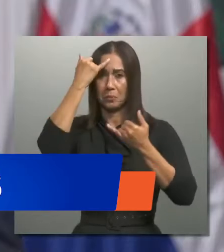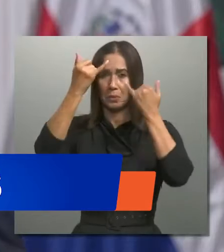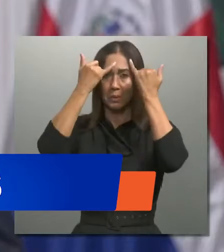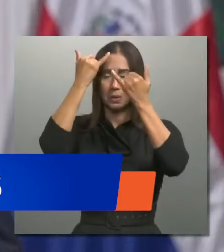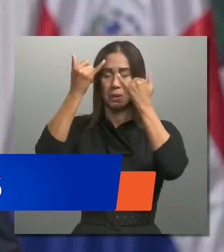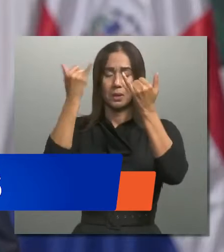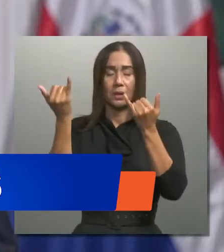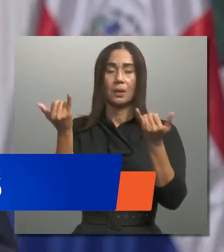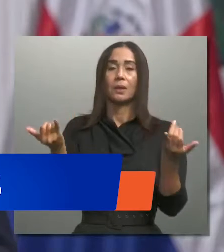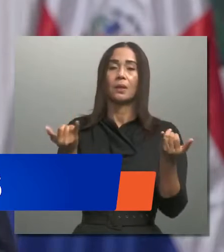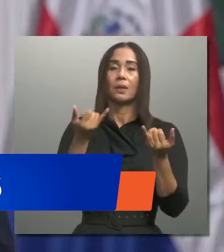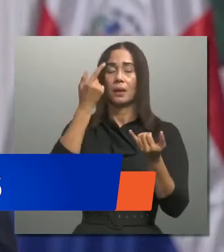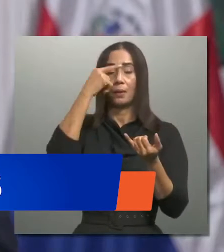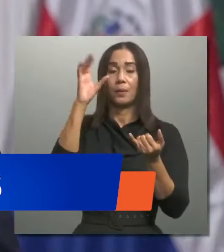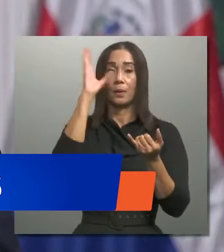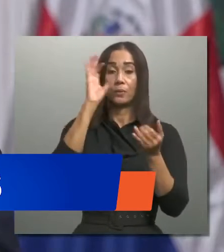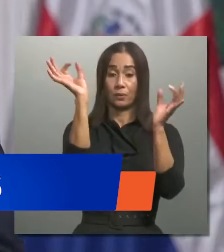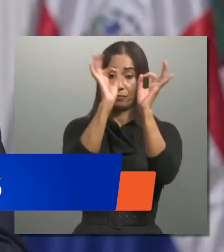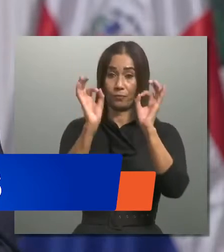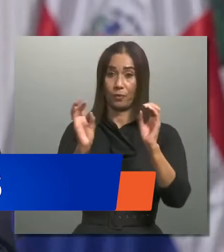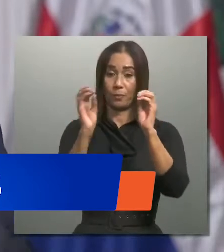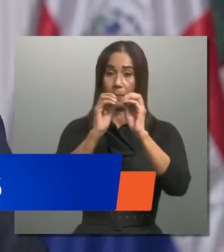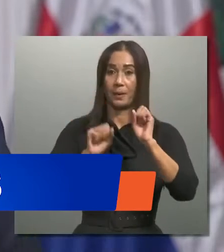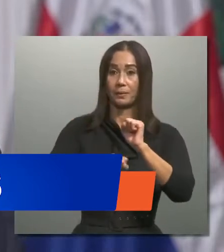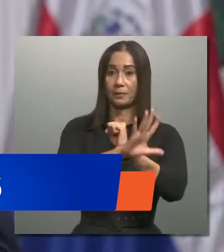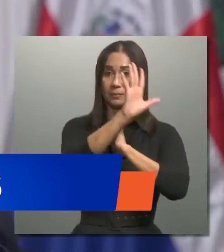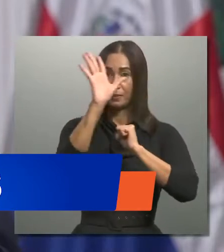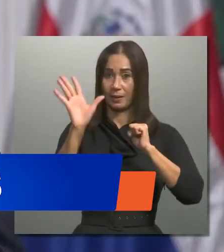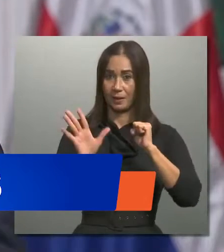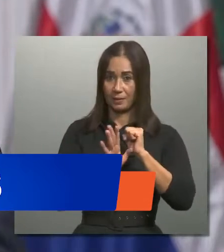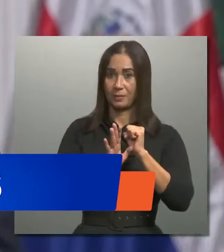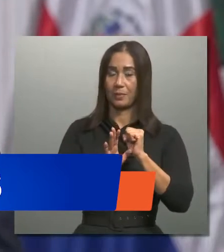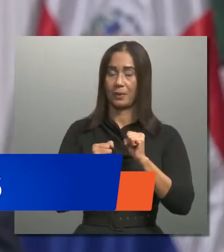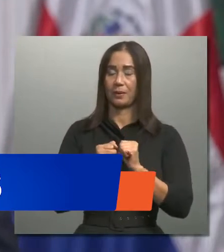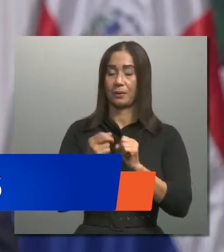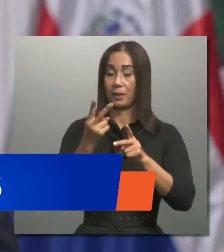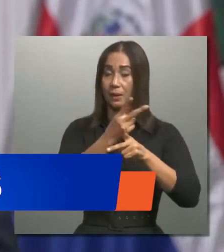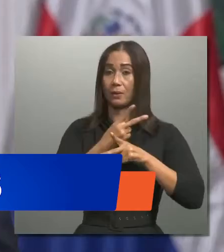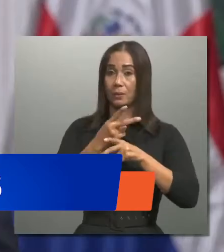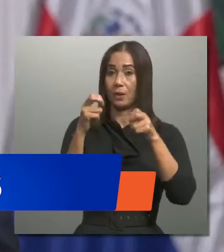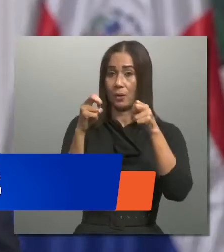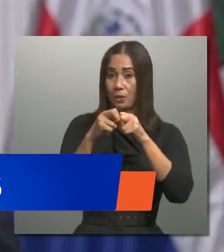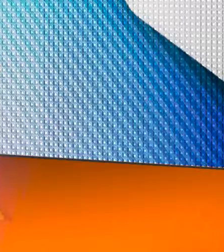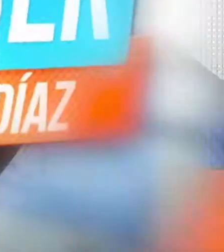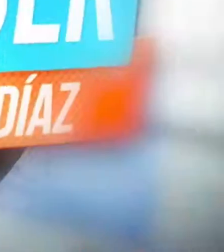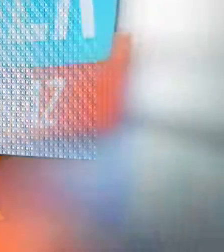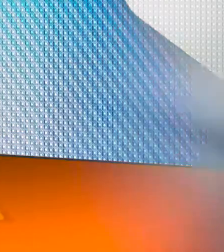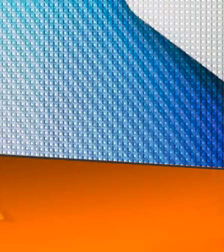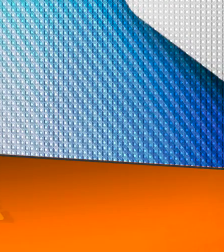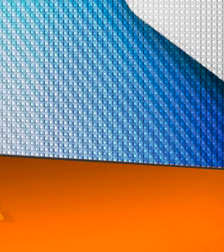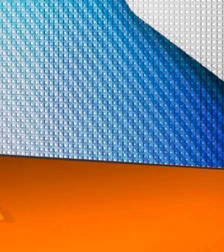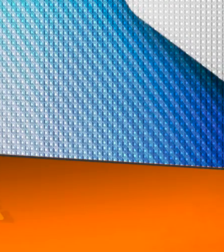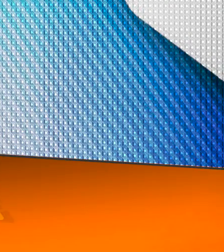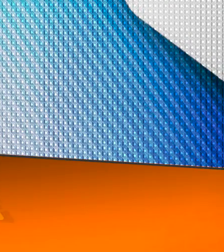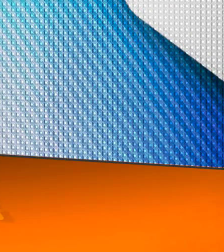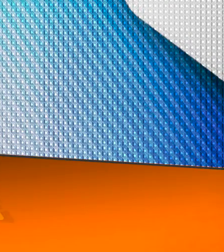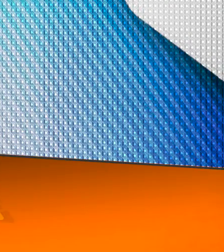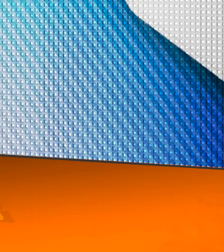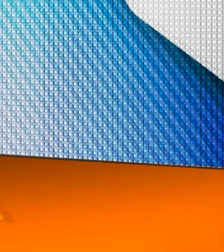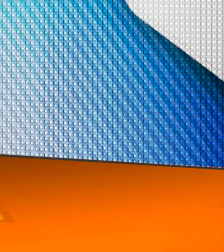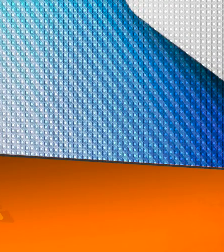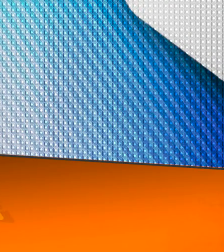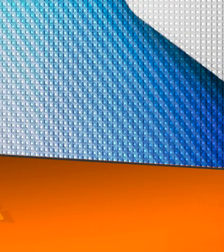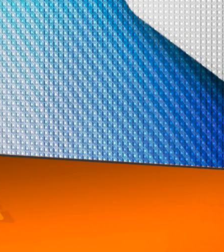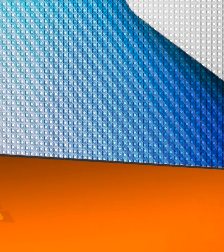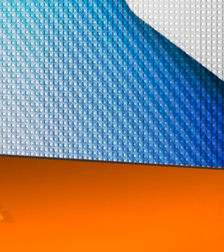mecanismo más apropiado y transparente en el manejo y preservación de las termoeléctricas. Y cambiando de información, gran parte